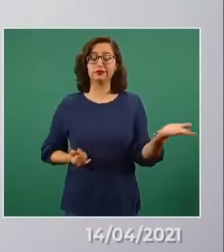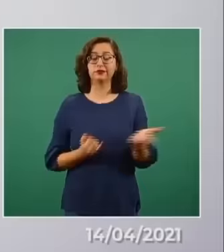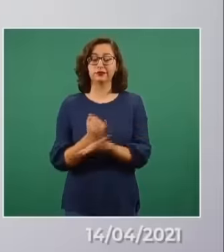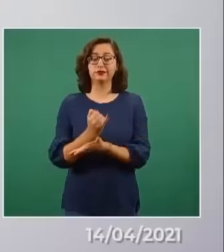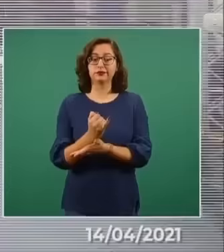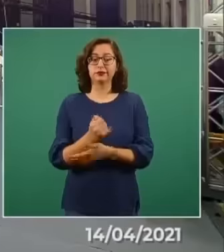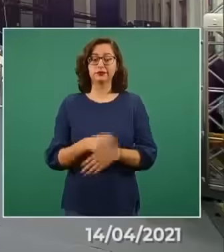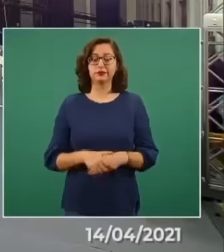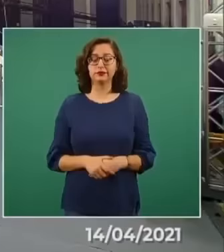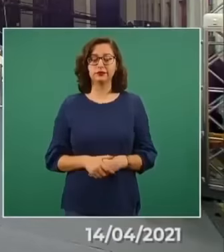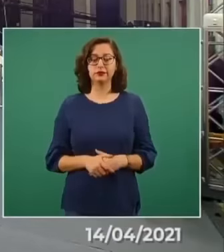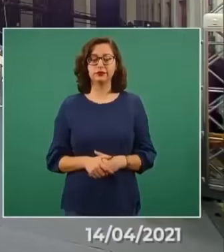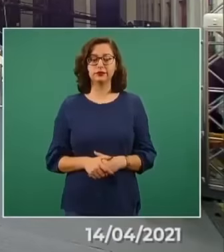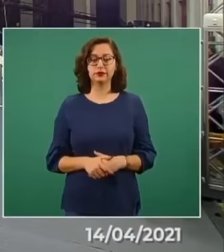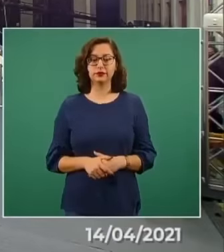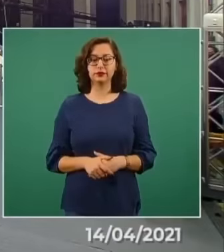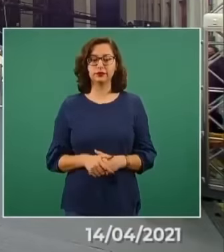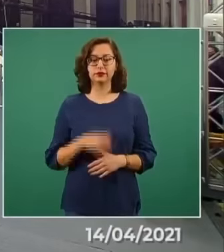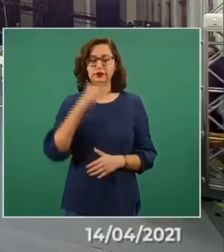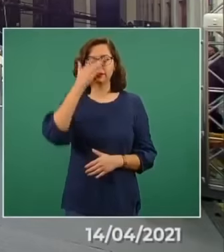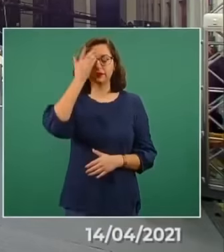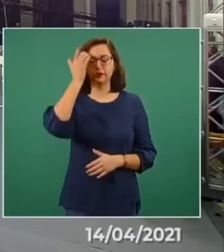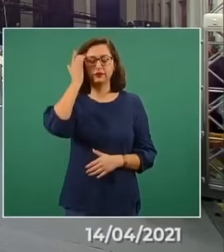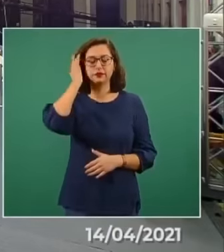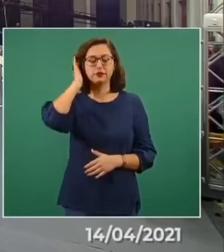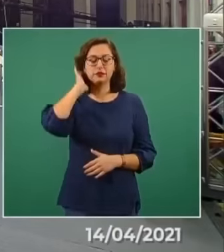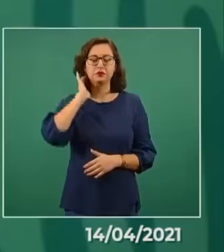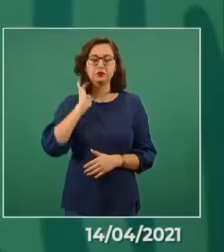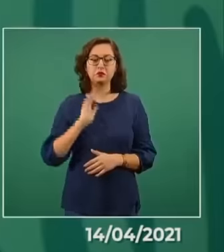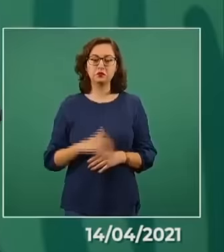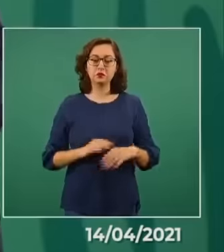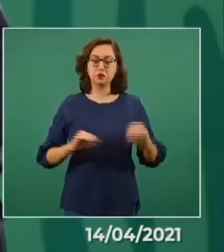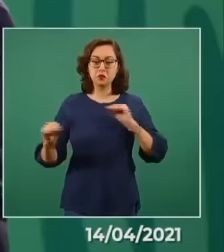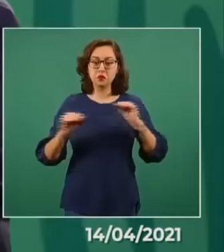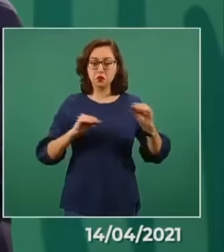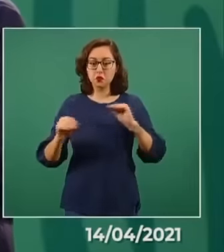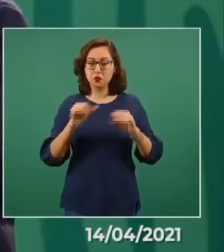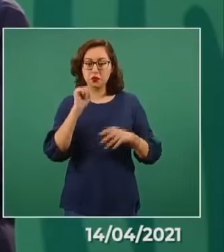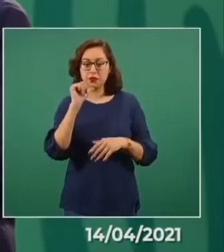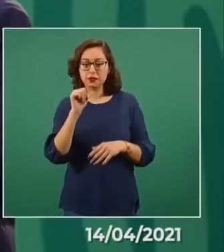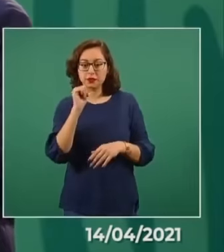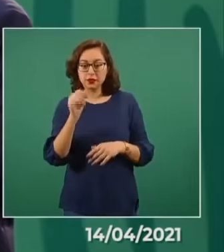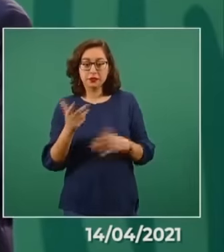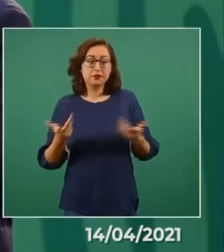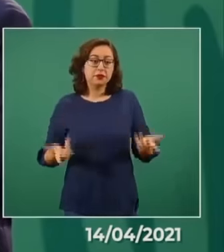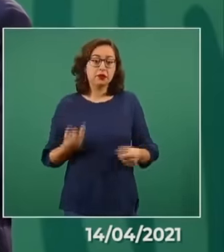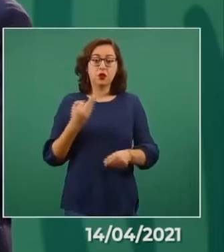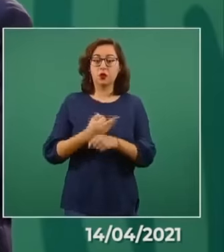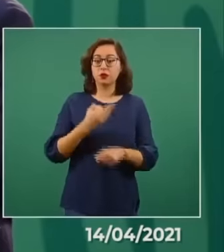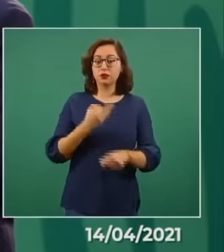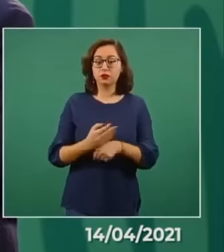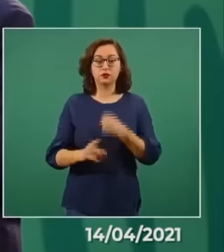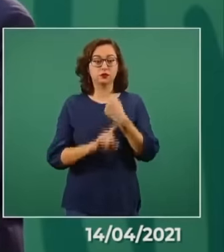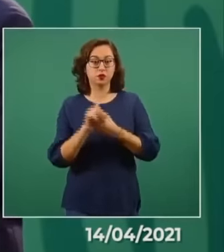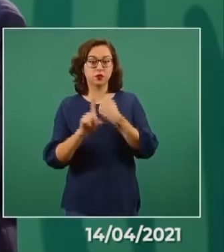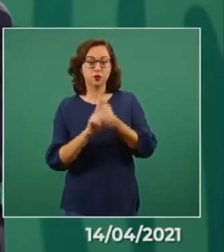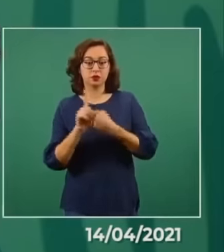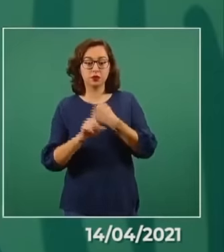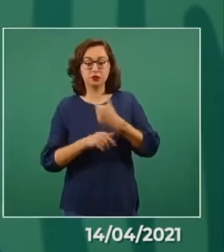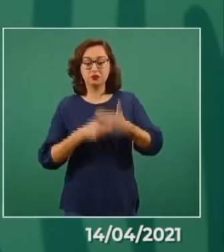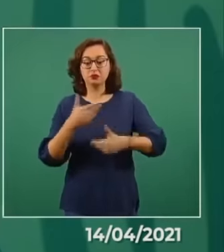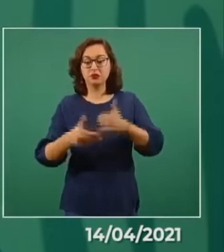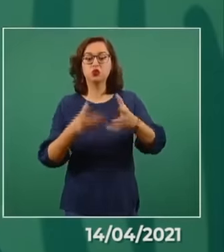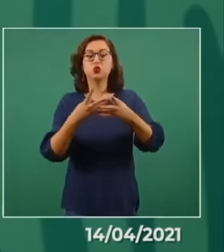forma. Si no, puede resolverse ahora la crisis, pero va a